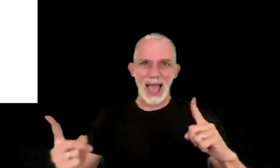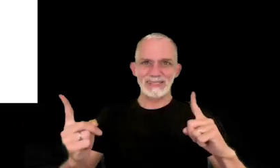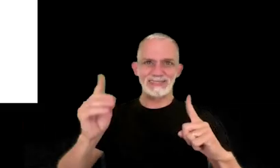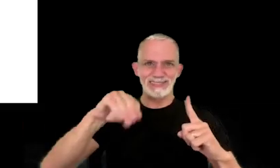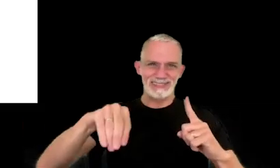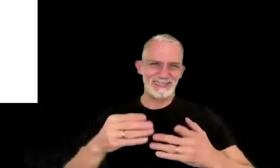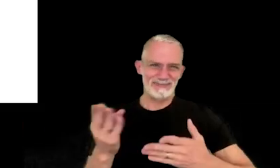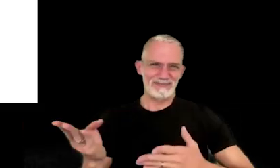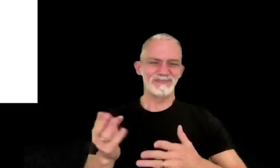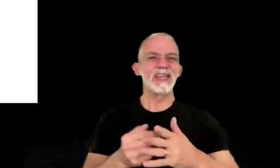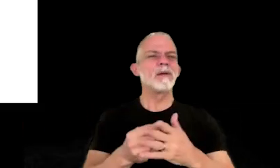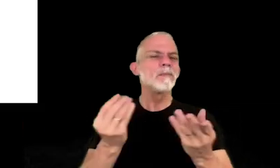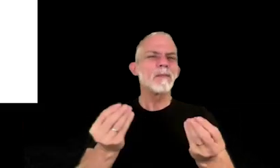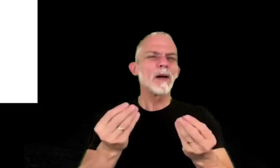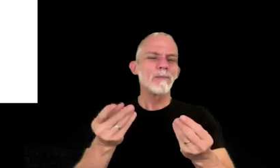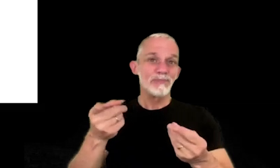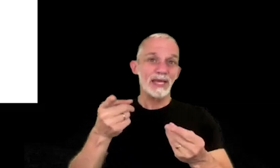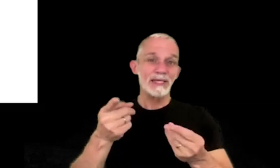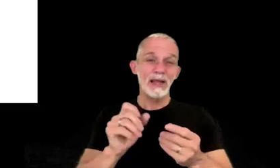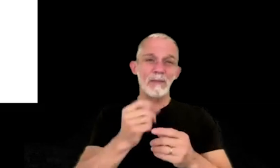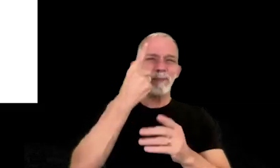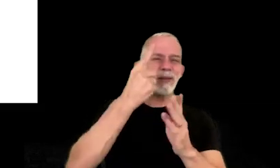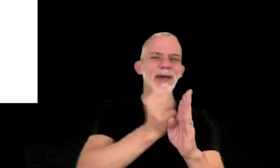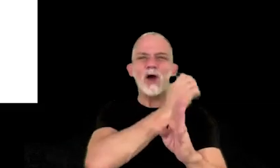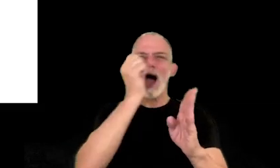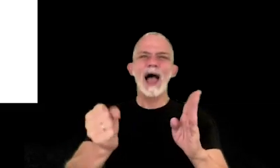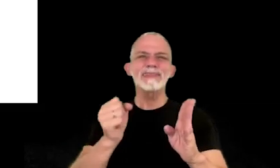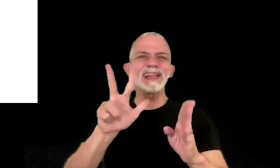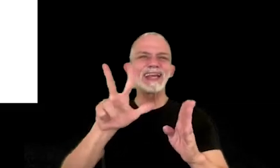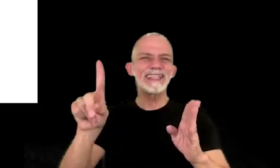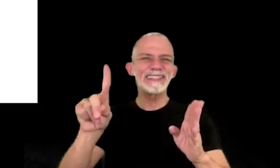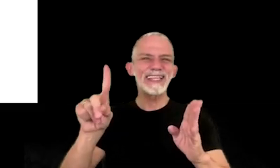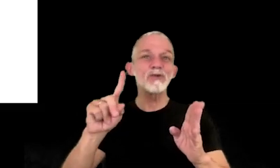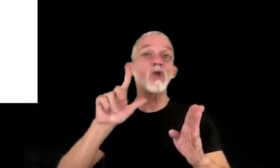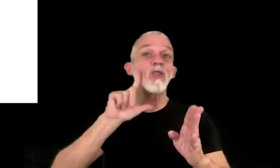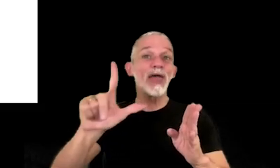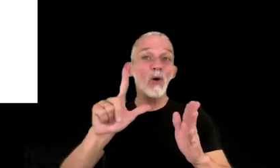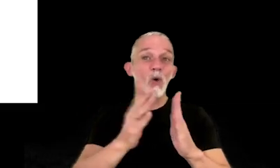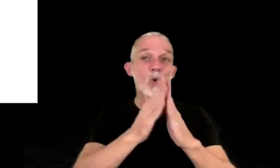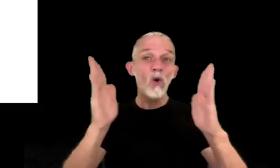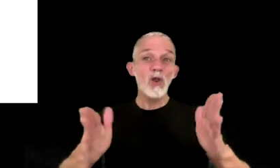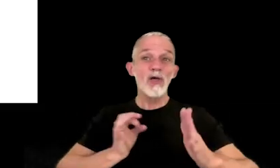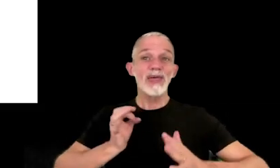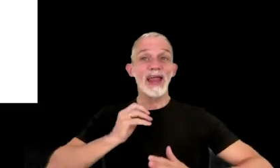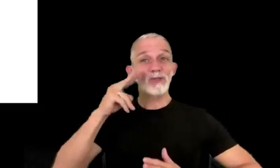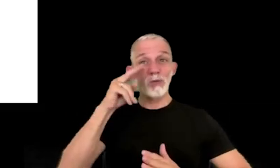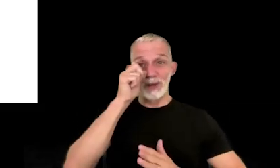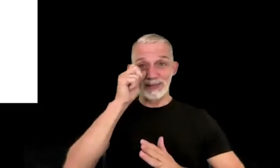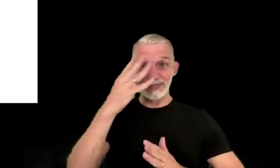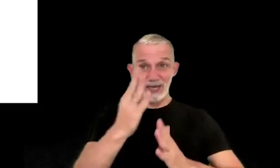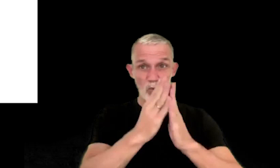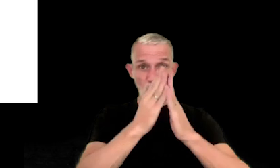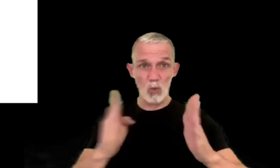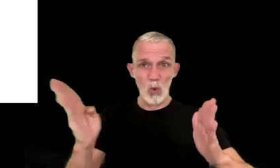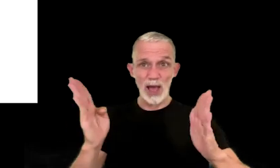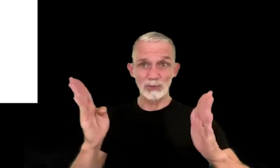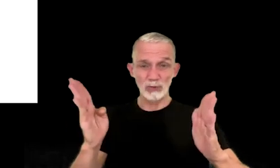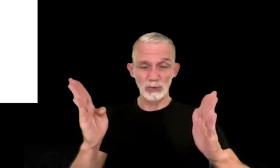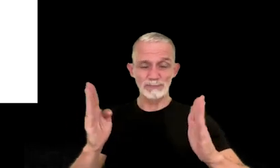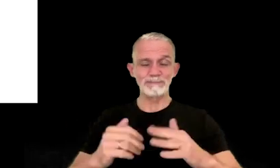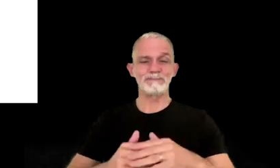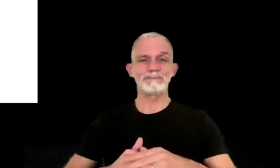información entre el 1 y el 31 de julio del 2024